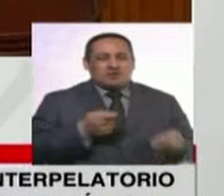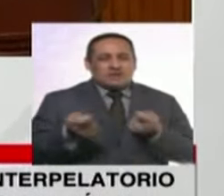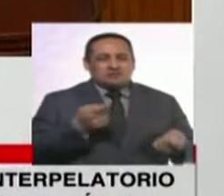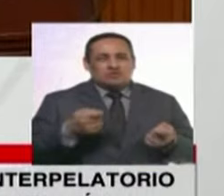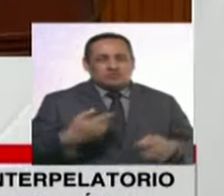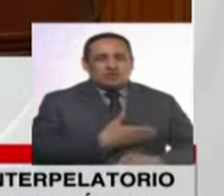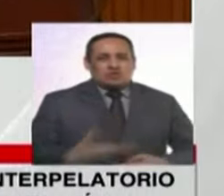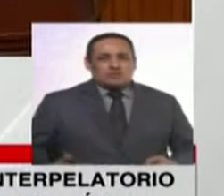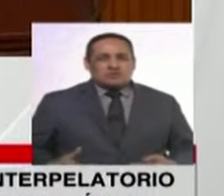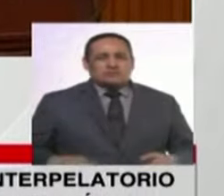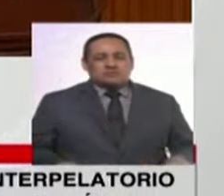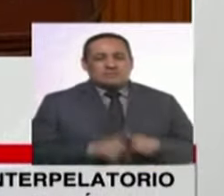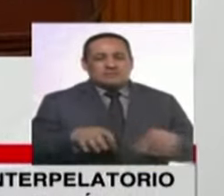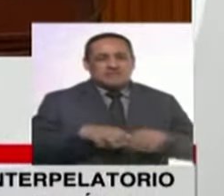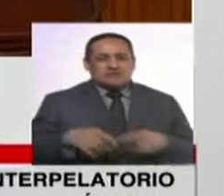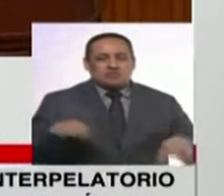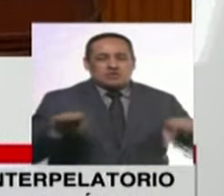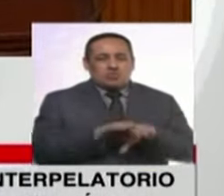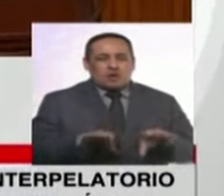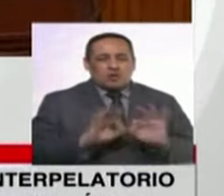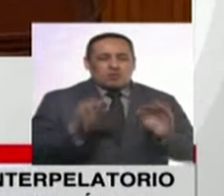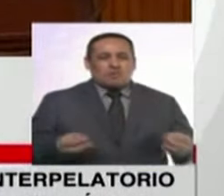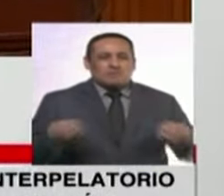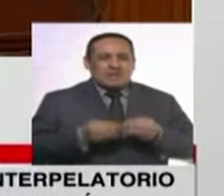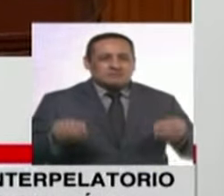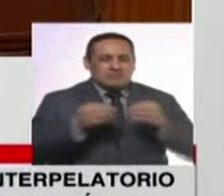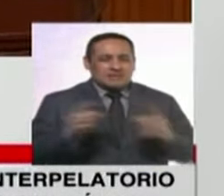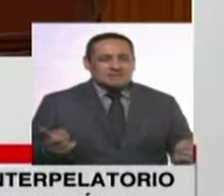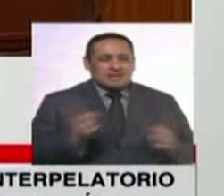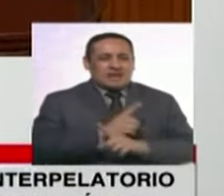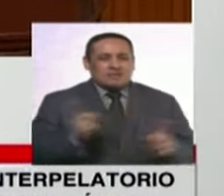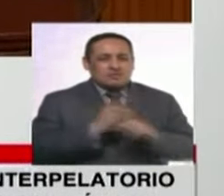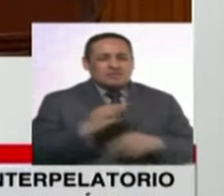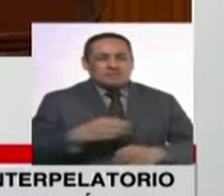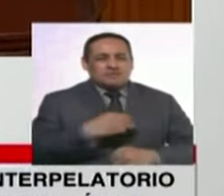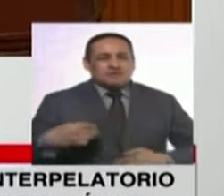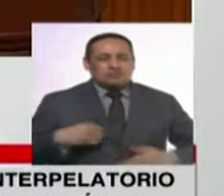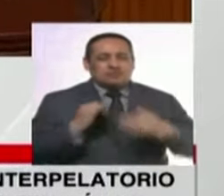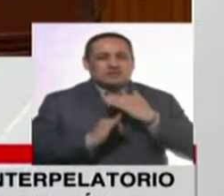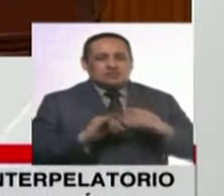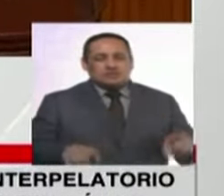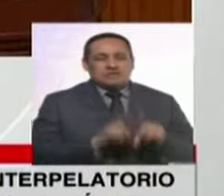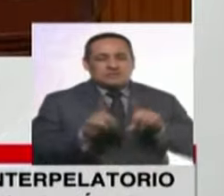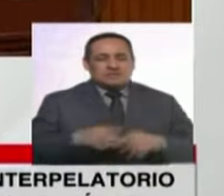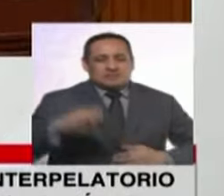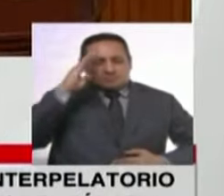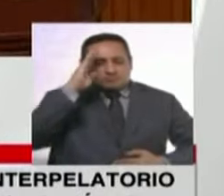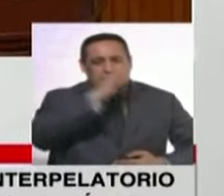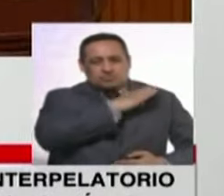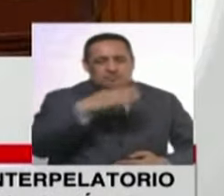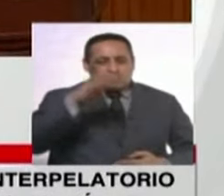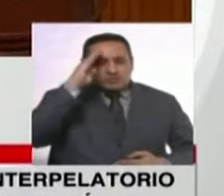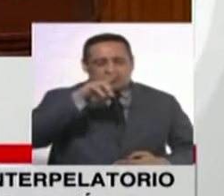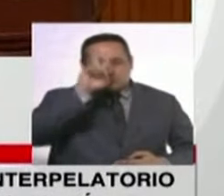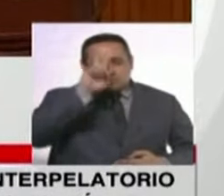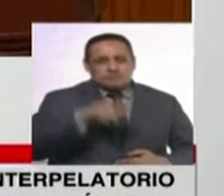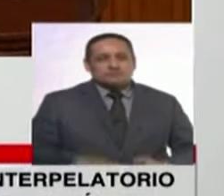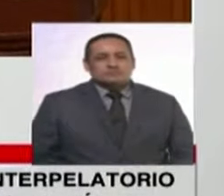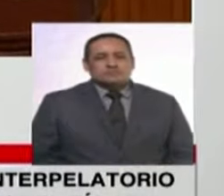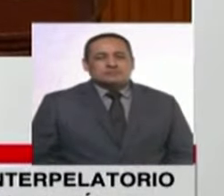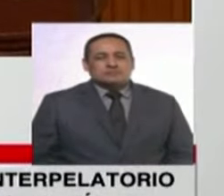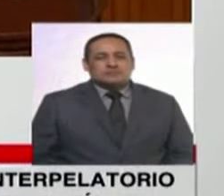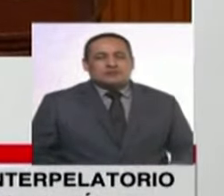gubernamental se han realizado igual o más número de cambios de ministro del interior y de comandante generales de la Policía Nacional del